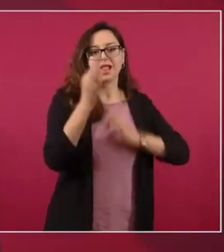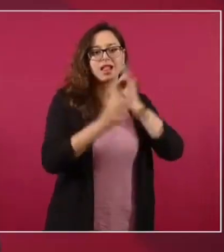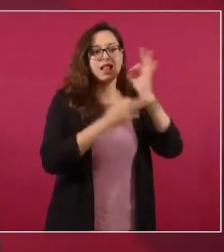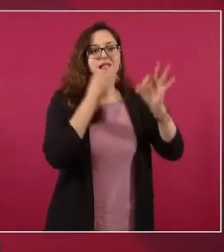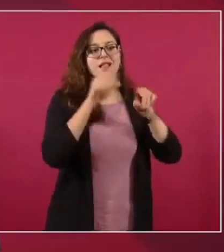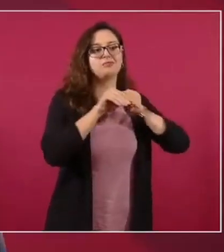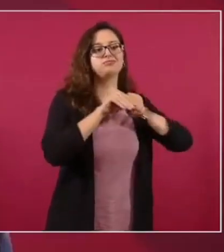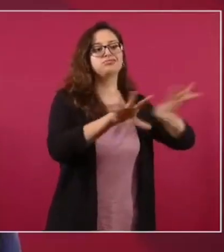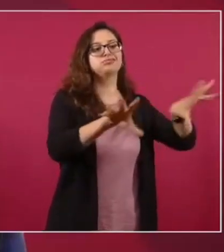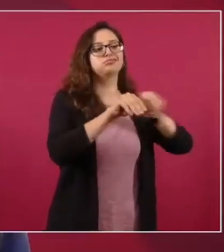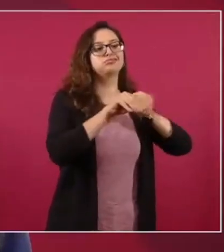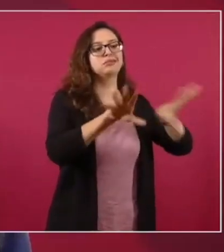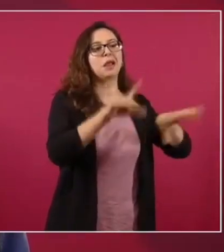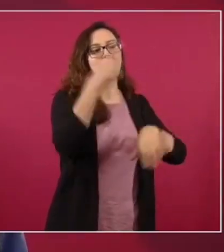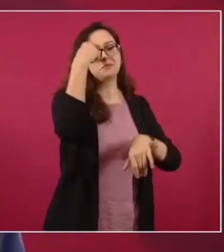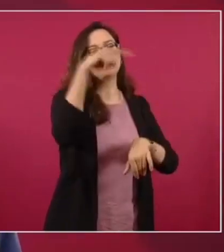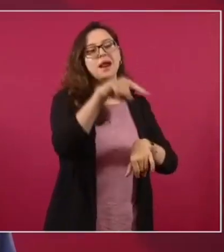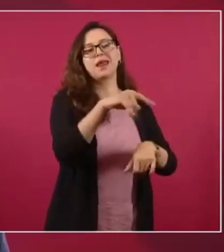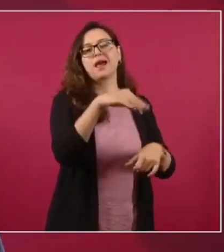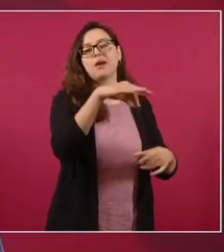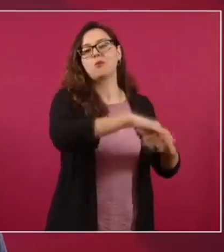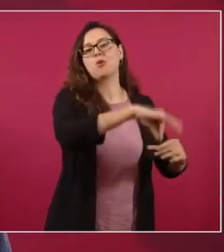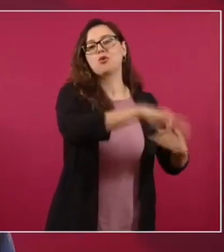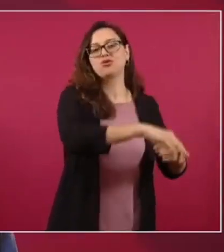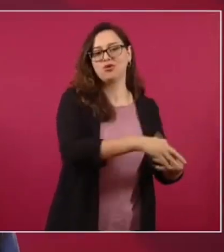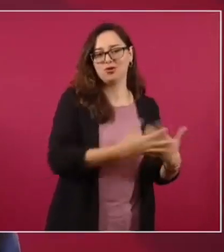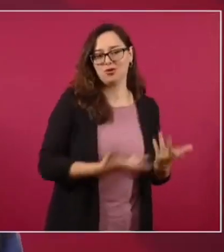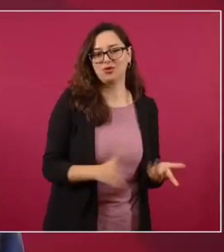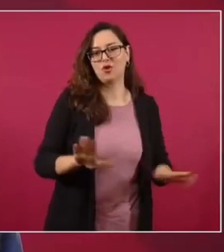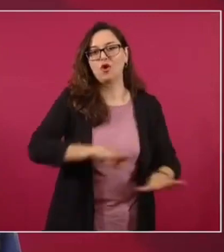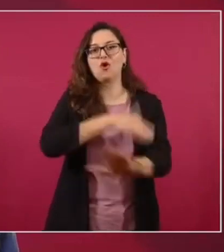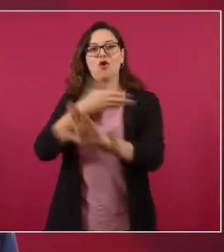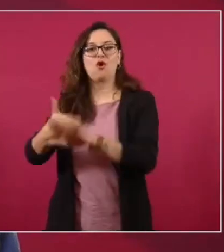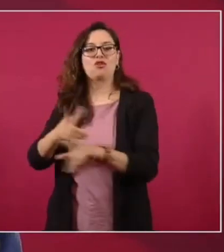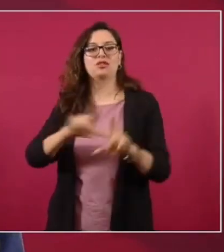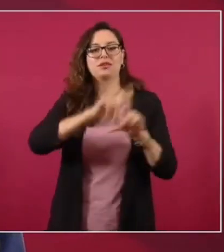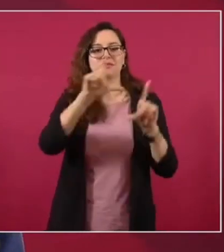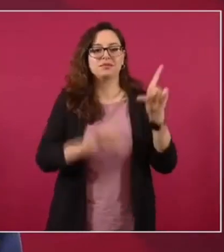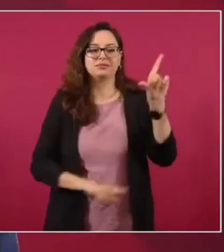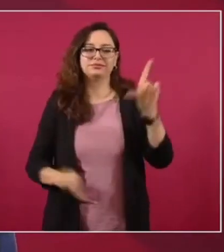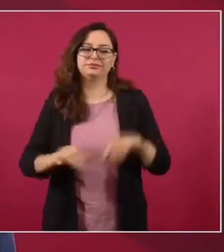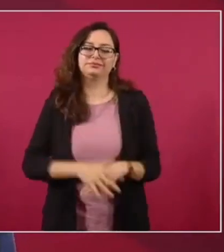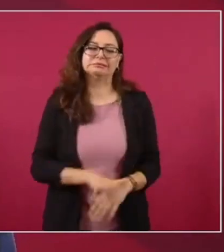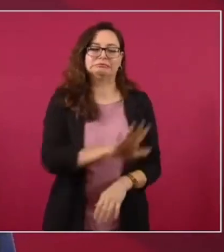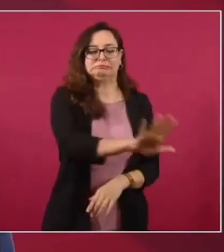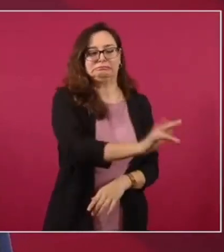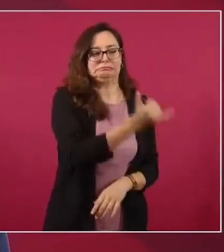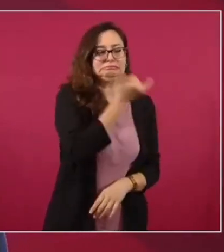De acuerdo a nuestra ley del trabajo,